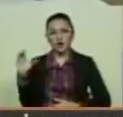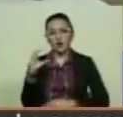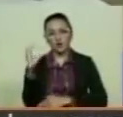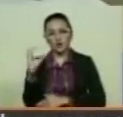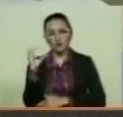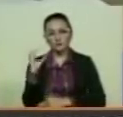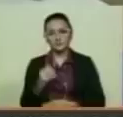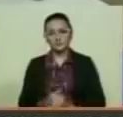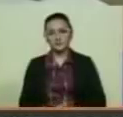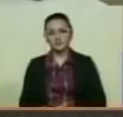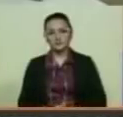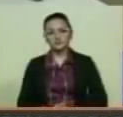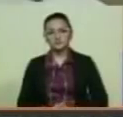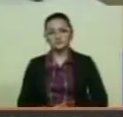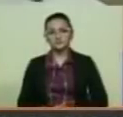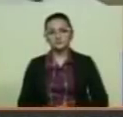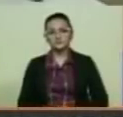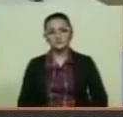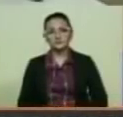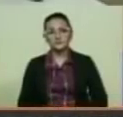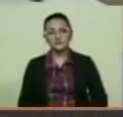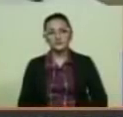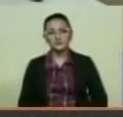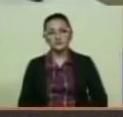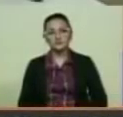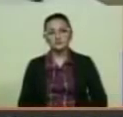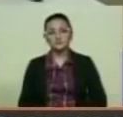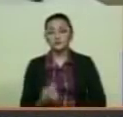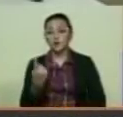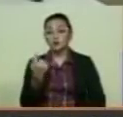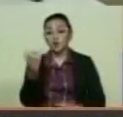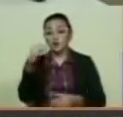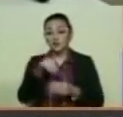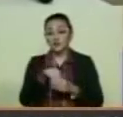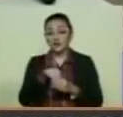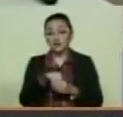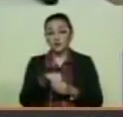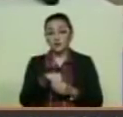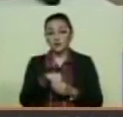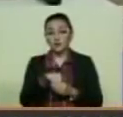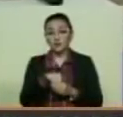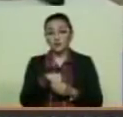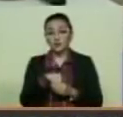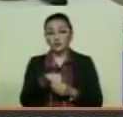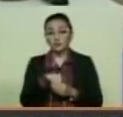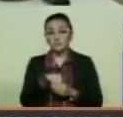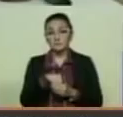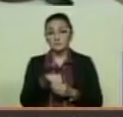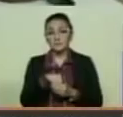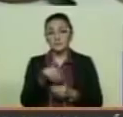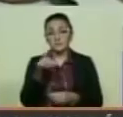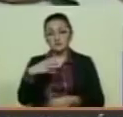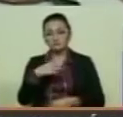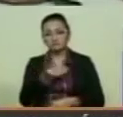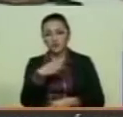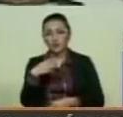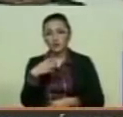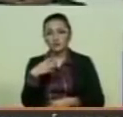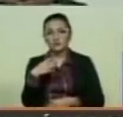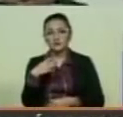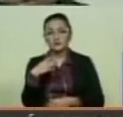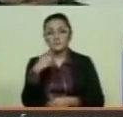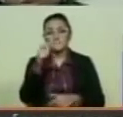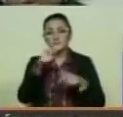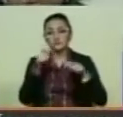Y no solamente es campeón en desplazados internos, en nuestro continente también es campeón en